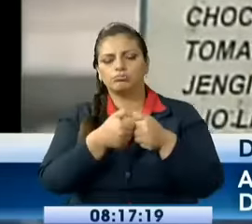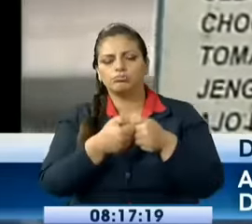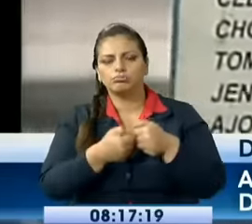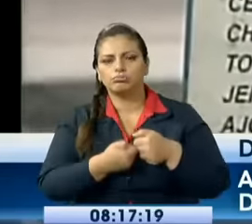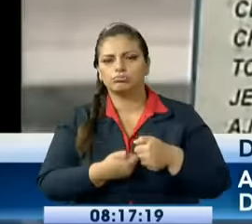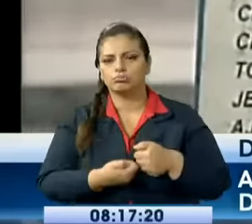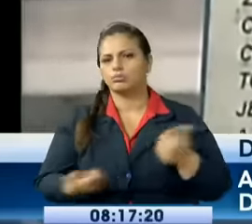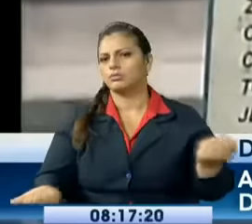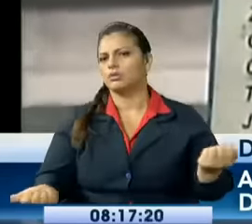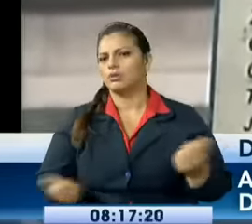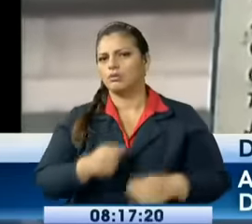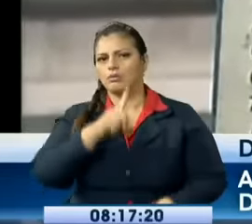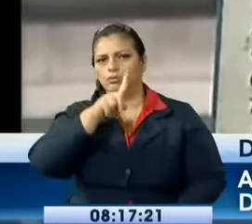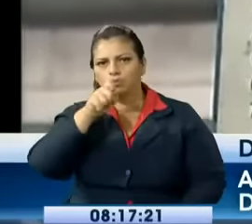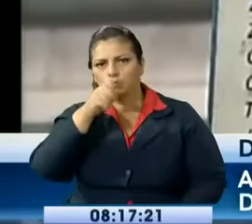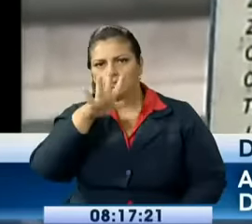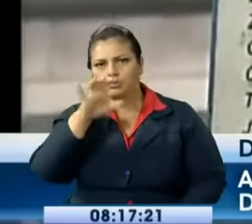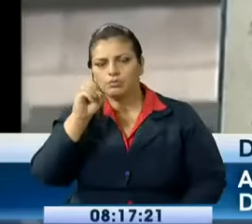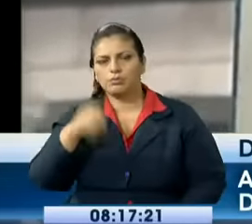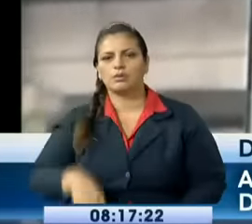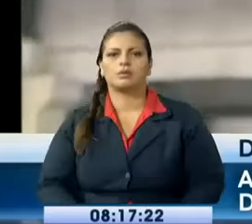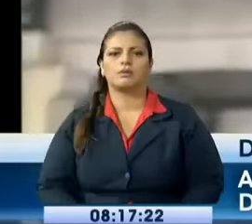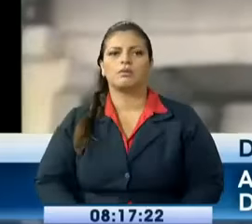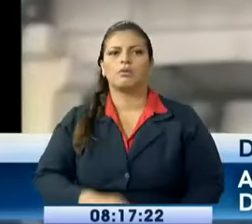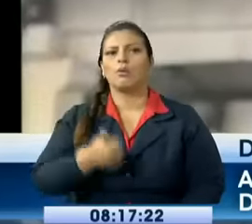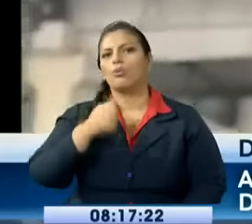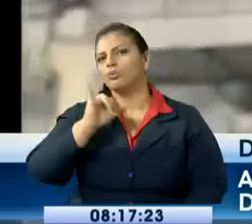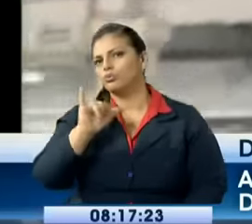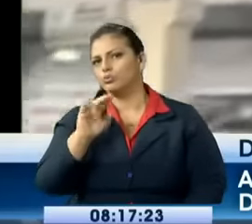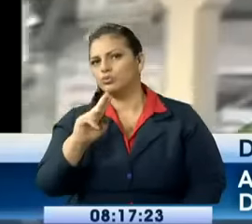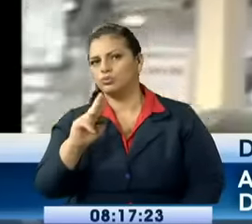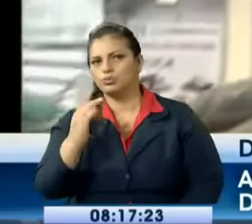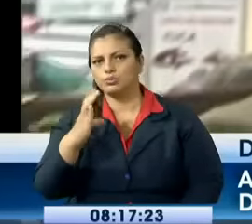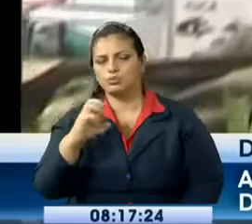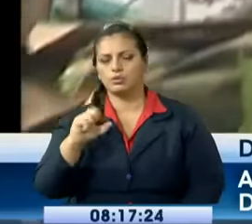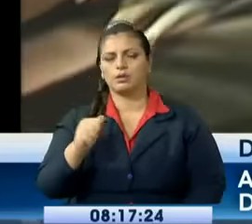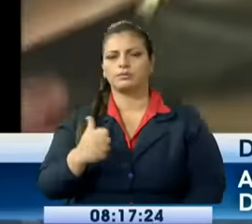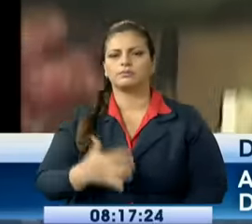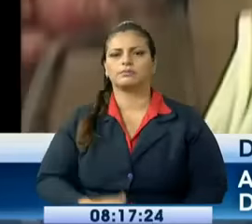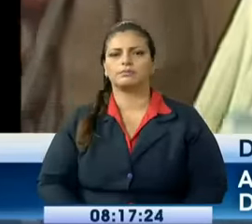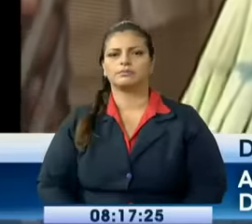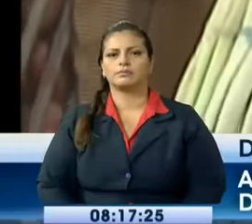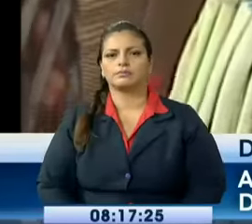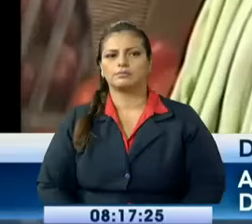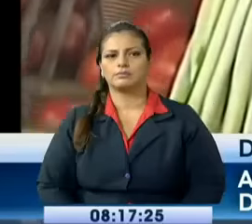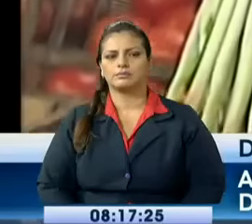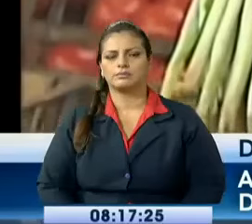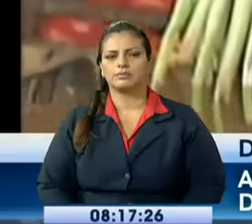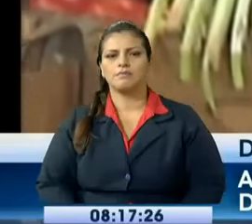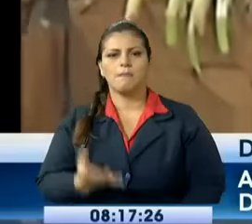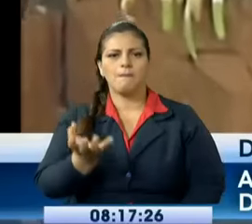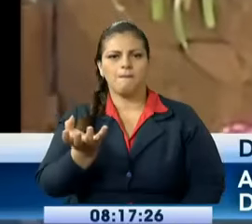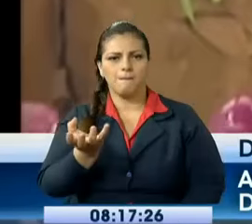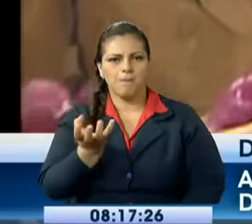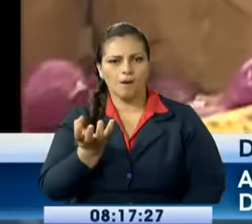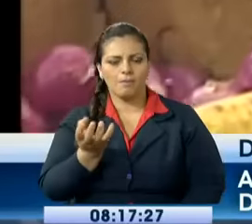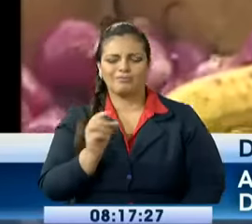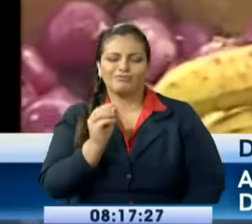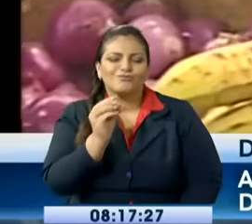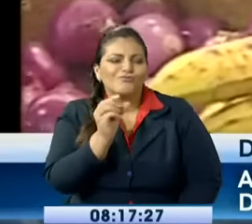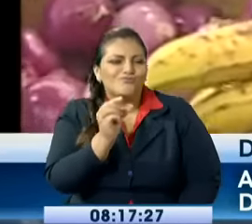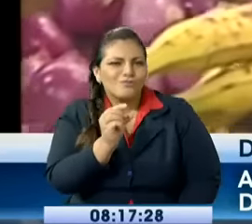la yuca 50, cada una dependiendo, ¿no? La libra. También vemos que hay la papa chaucha, la libra creo que 50 centavos.